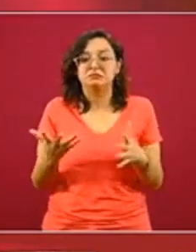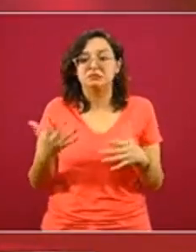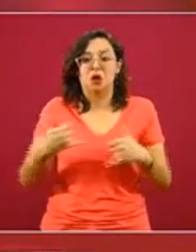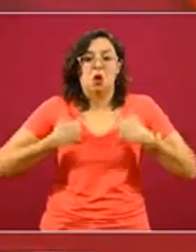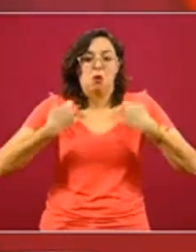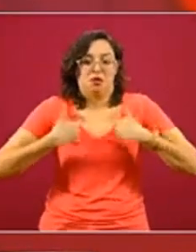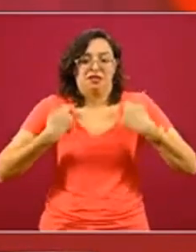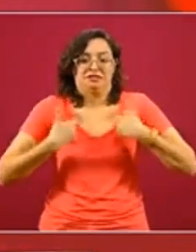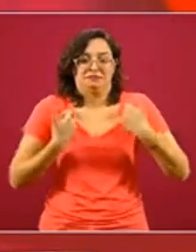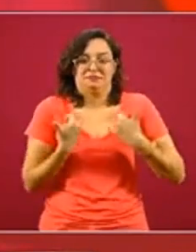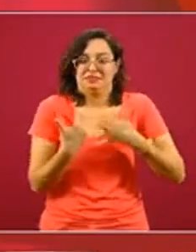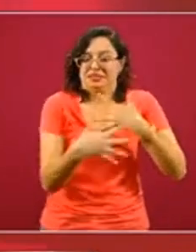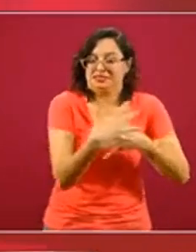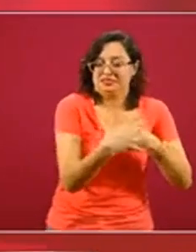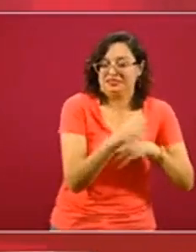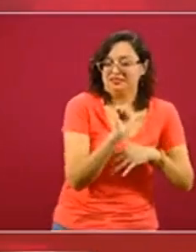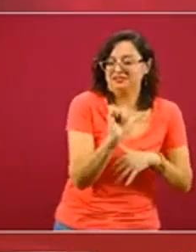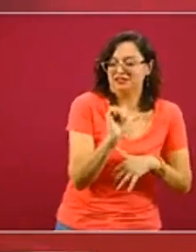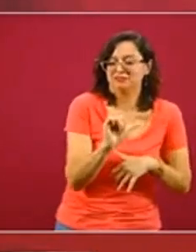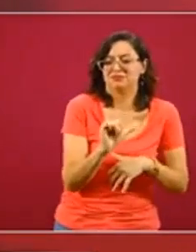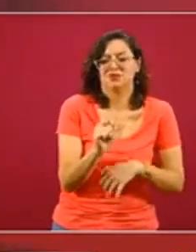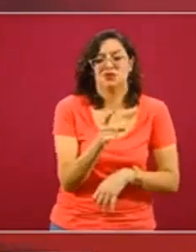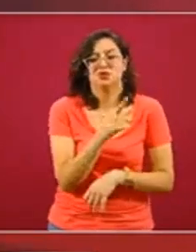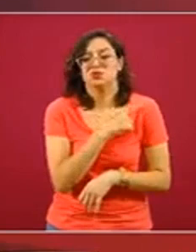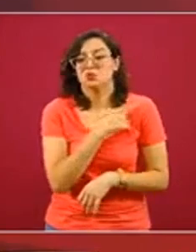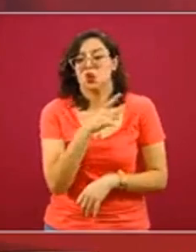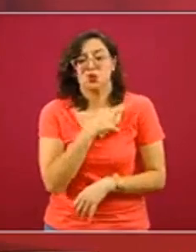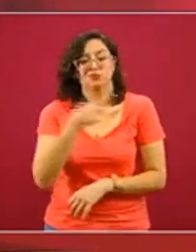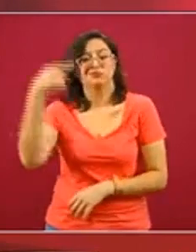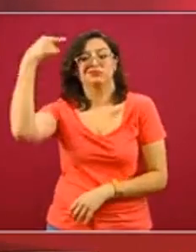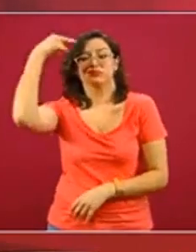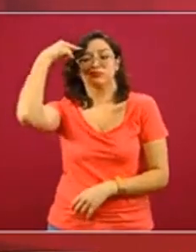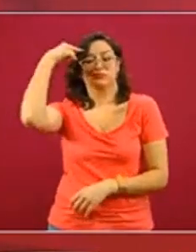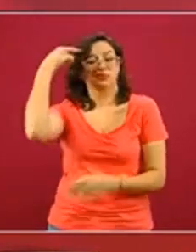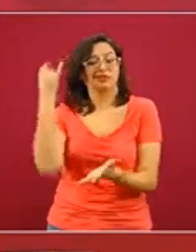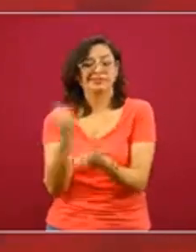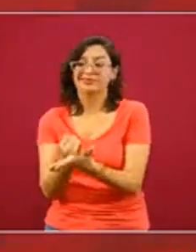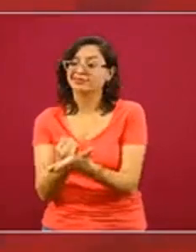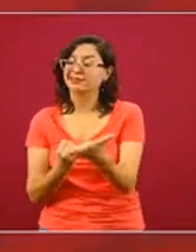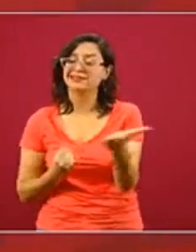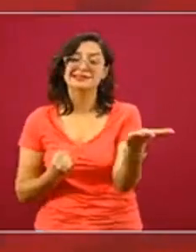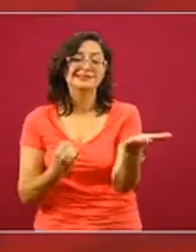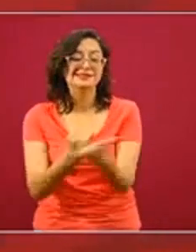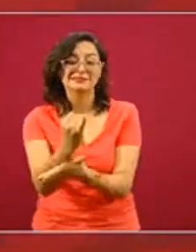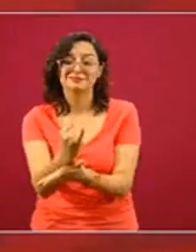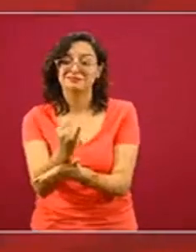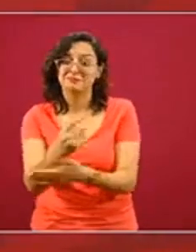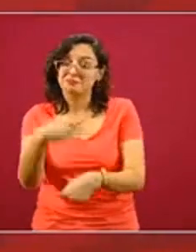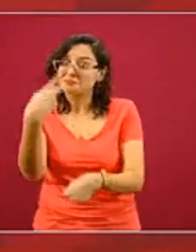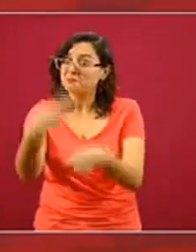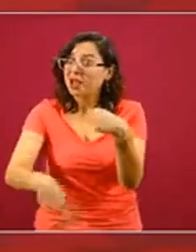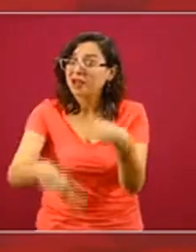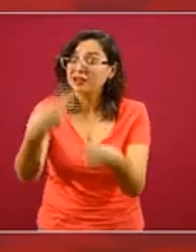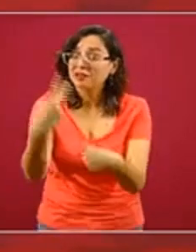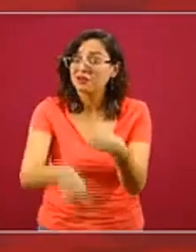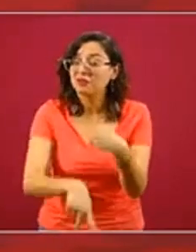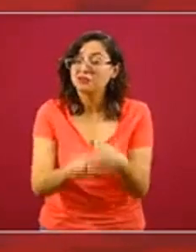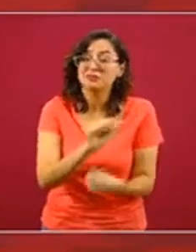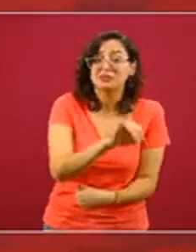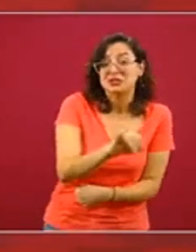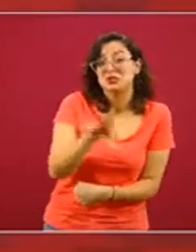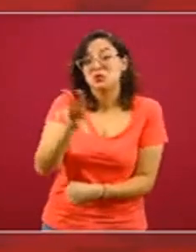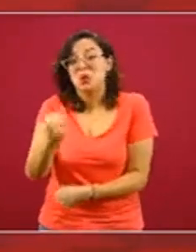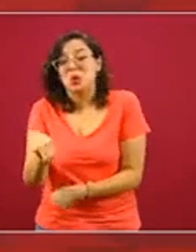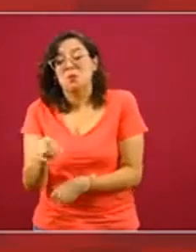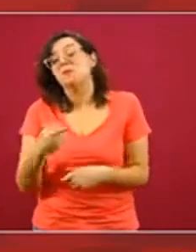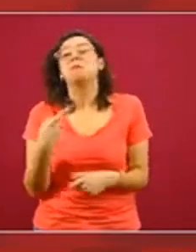desde etapas muy tempranas ya tienen una conciencia suficiente sobre los riesgos. Pero todo el que